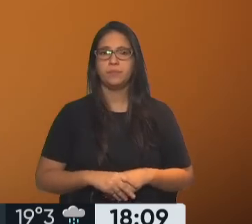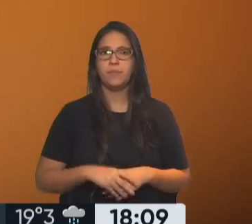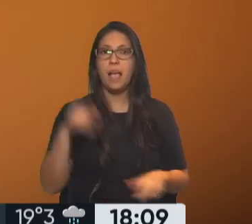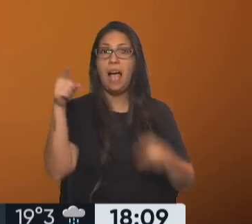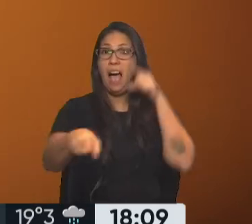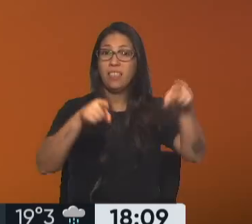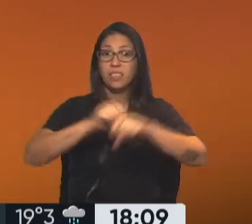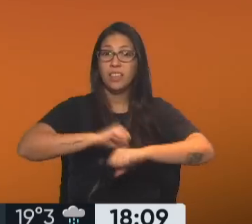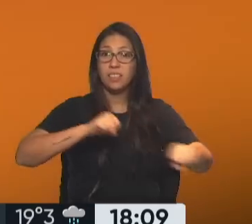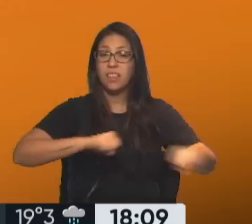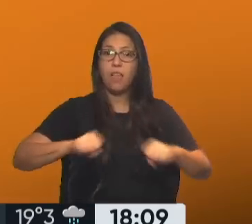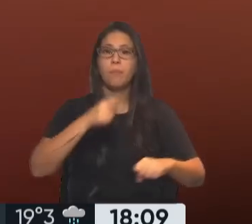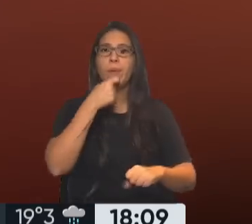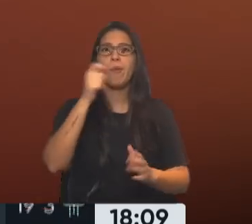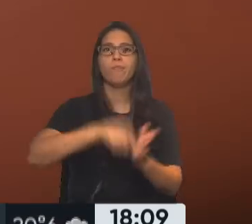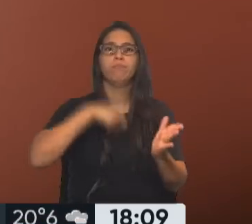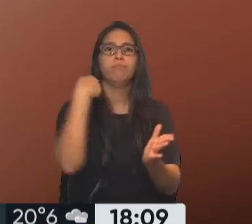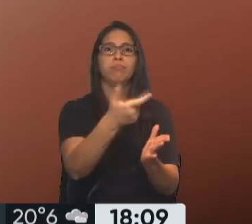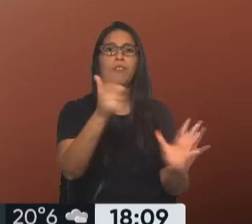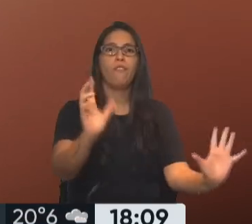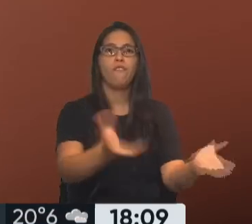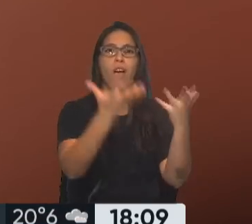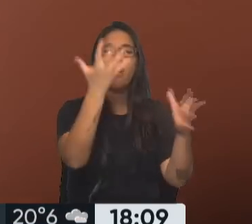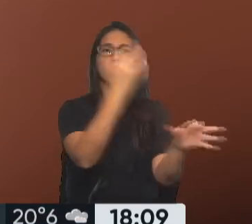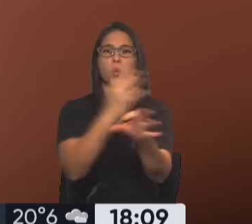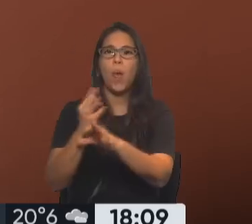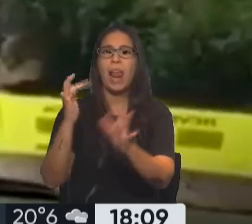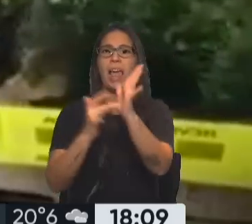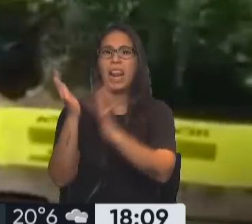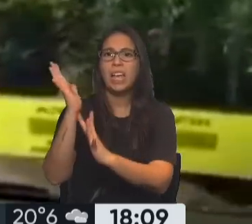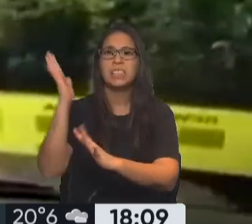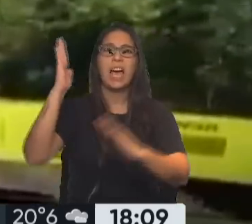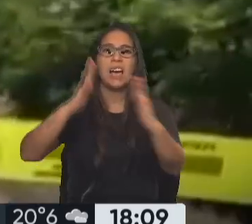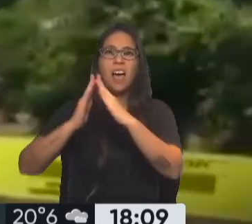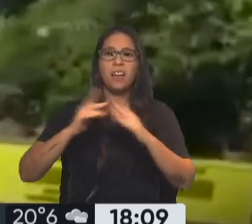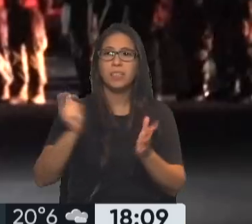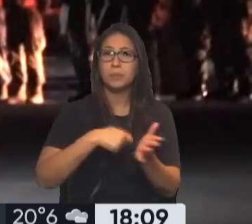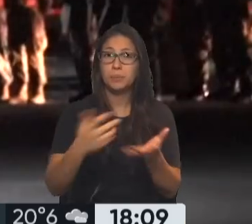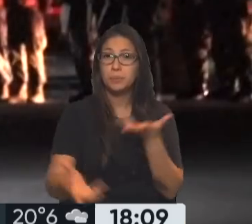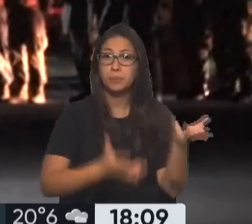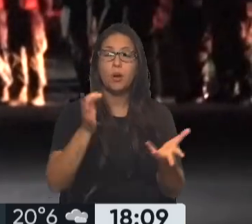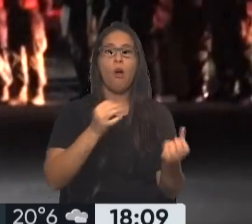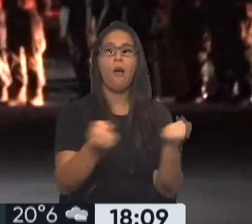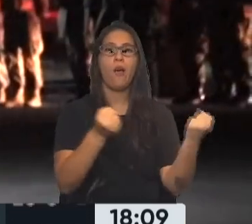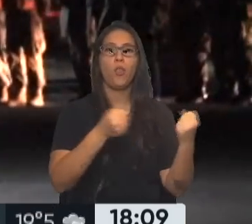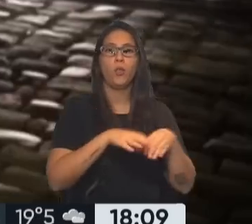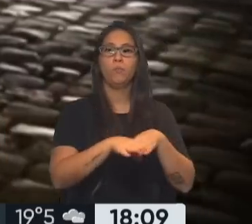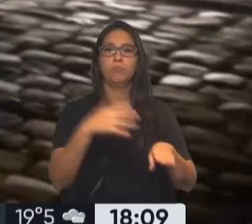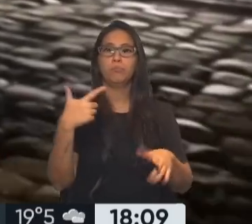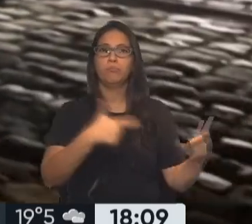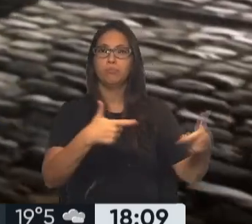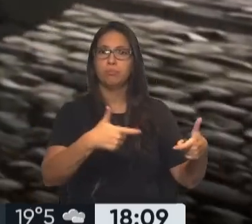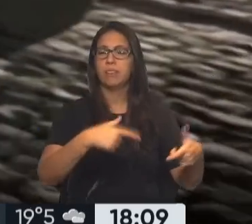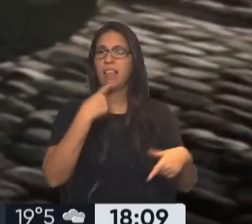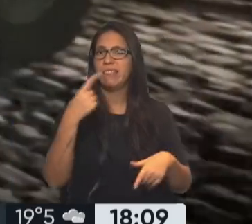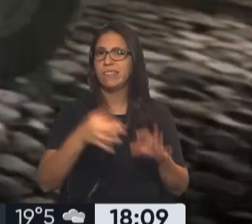que incluyen ataques incendiarios a iglesias, escuelas y viviendas y asaltos a conductores rurales atribuidos a organizaciones